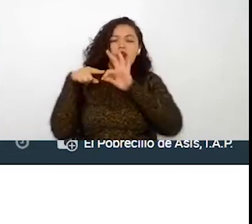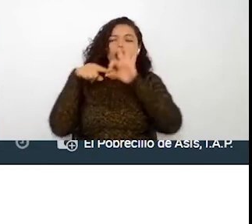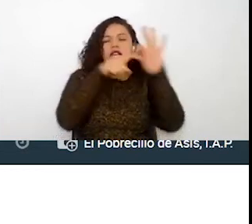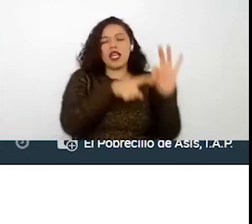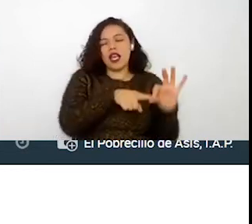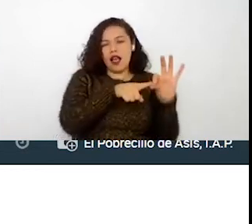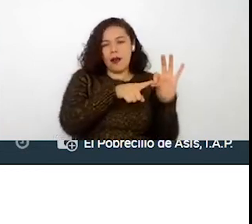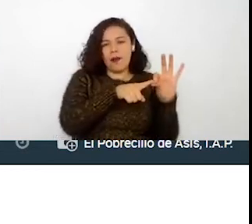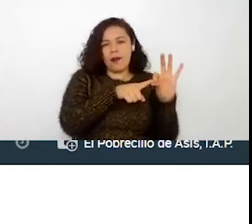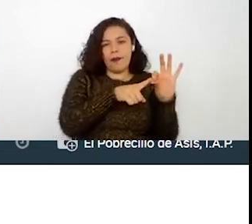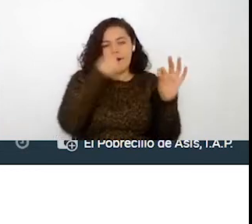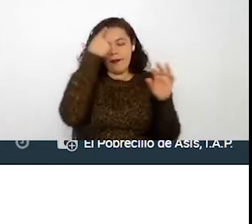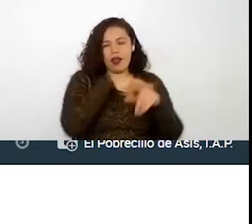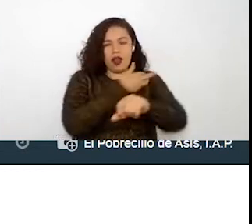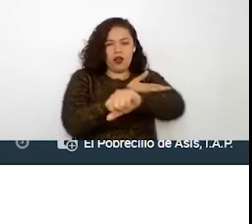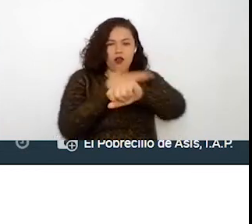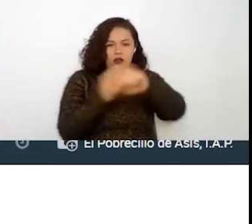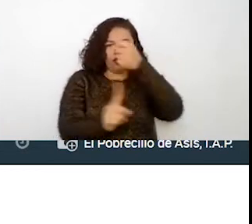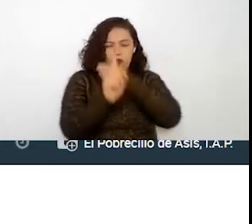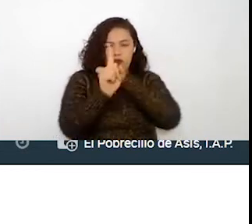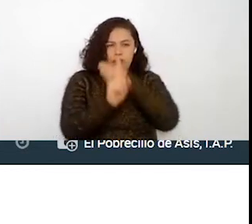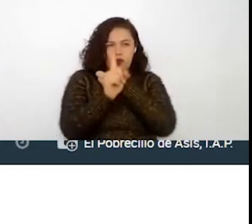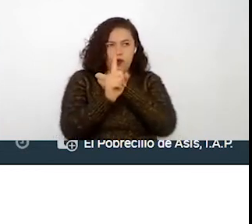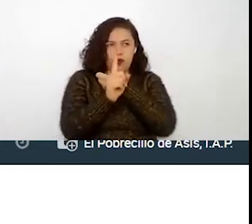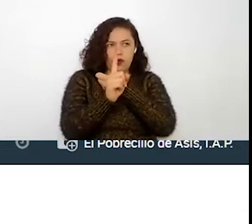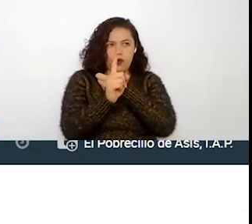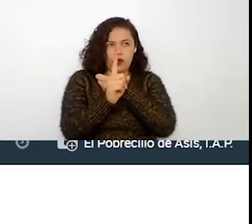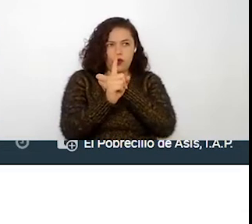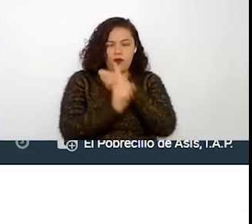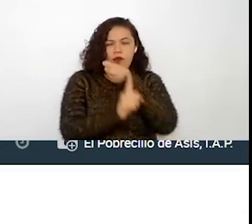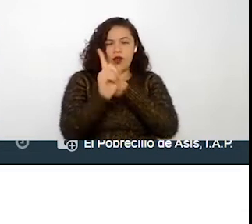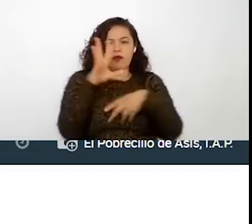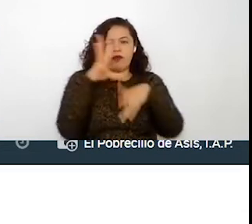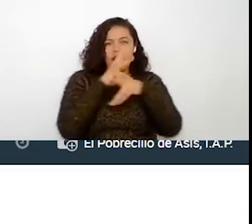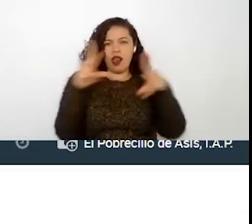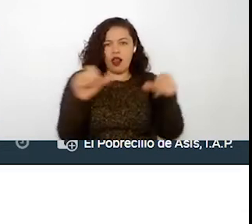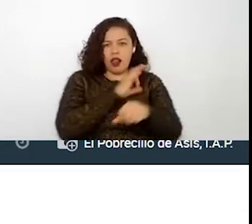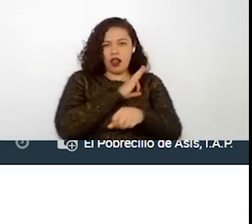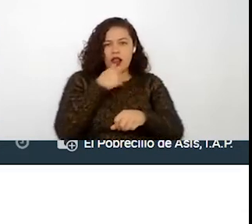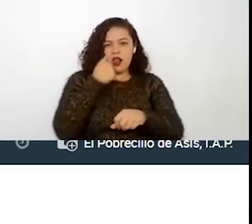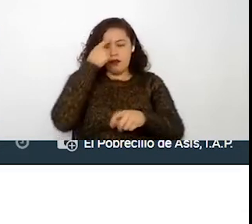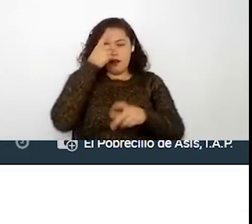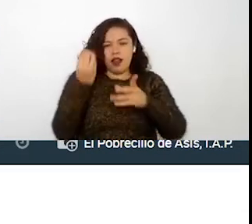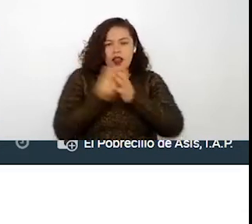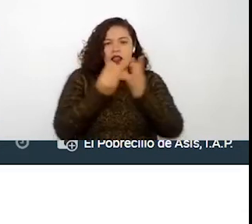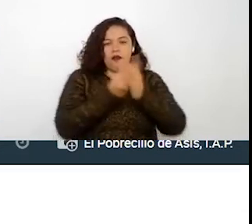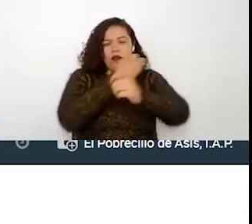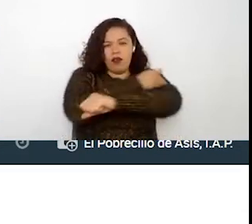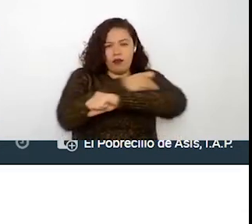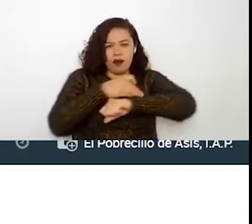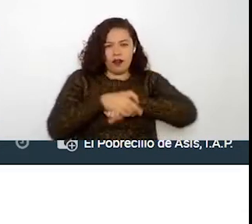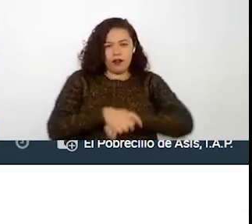para poder solucionar sus este alguna problemática que tengan de tipo familiar